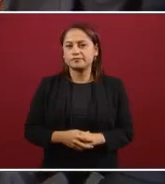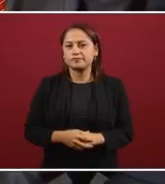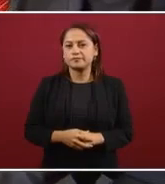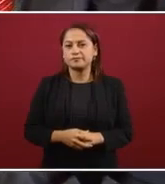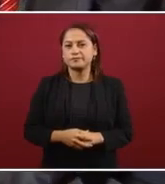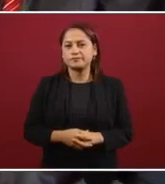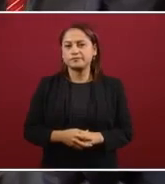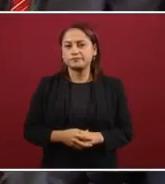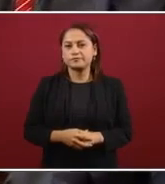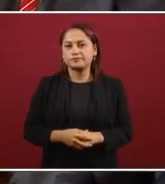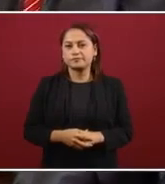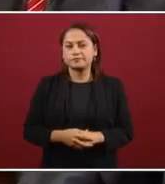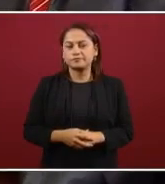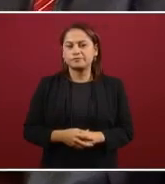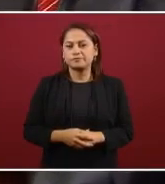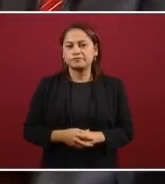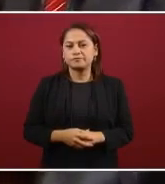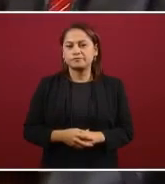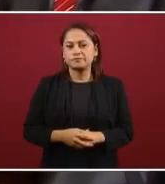inseguridad,